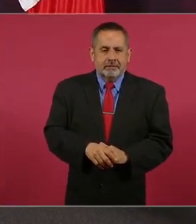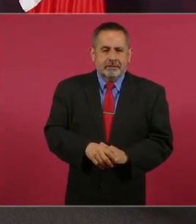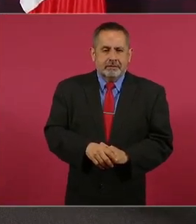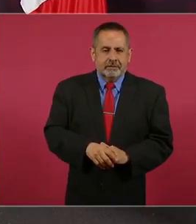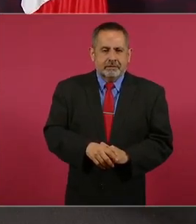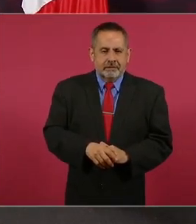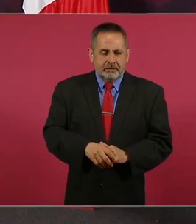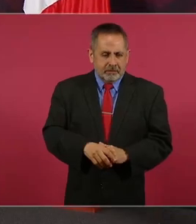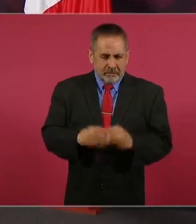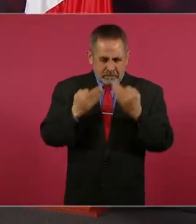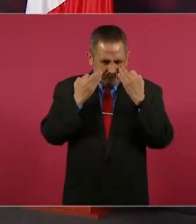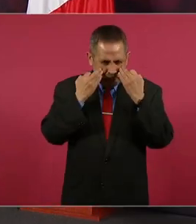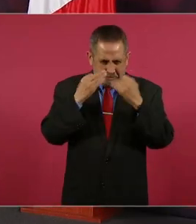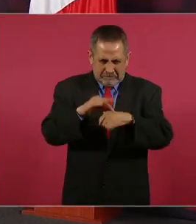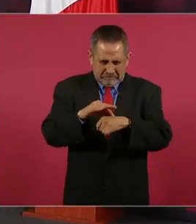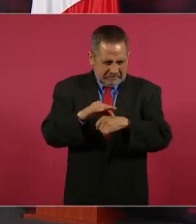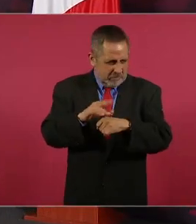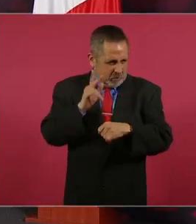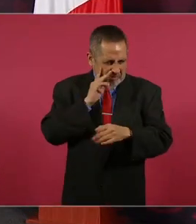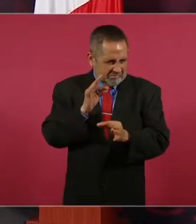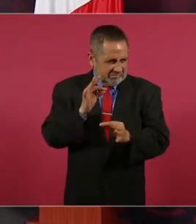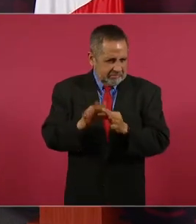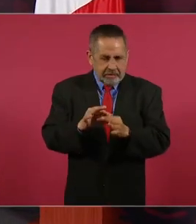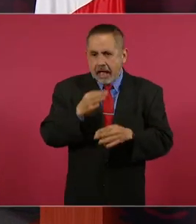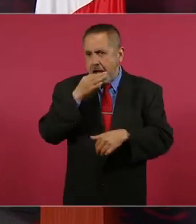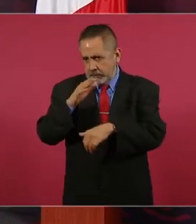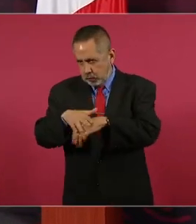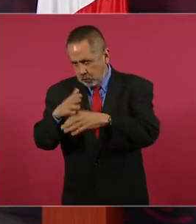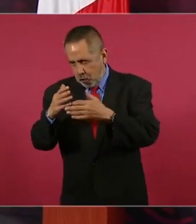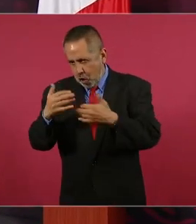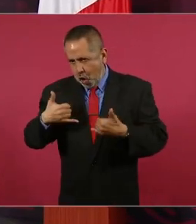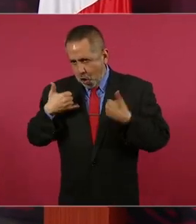está demostrado, esto para los jóvenes,